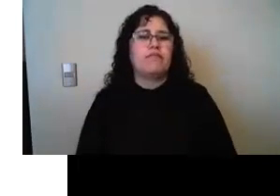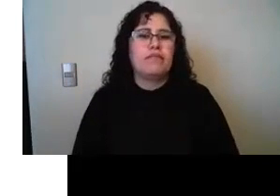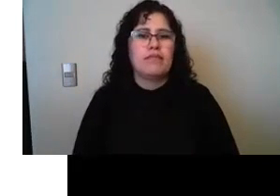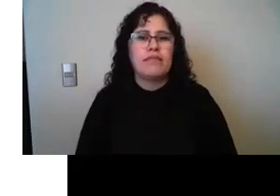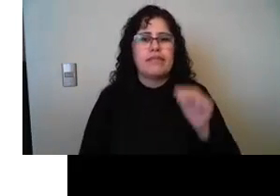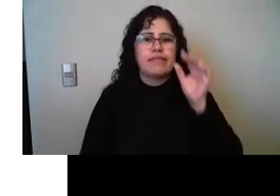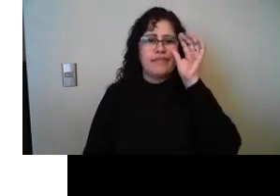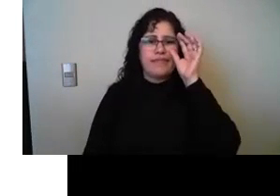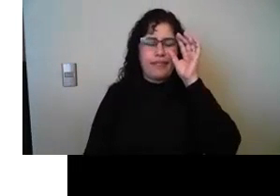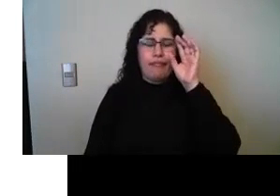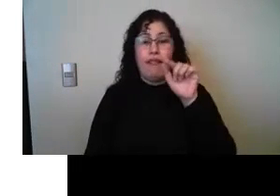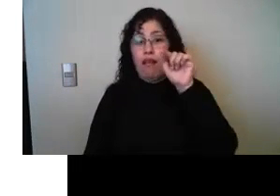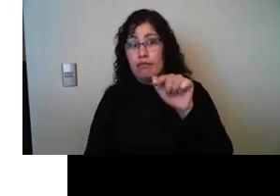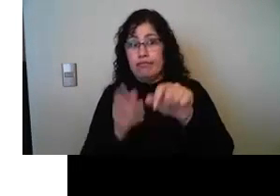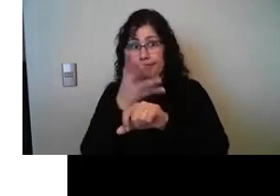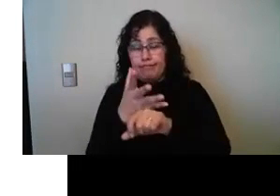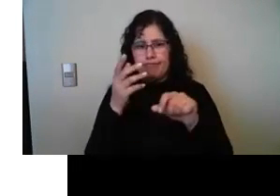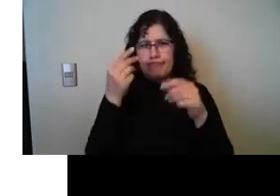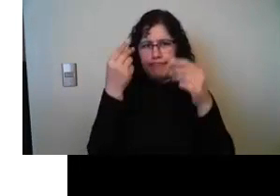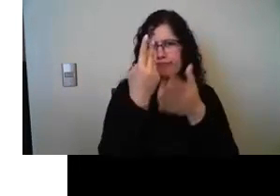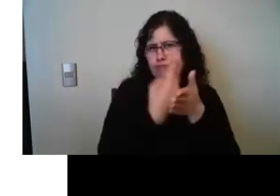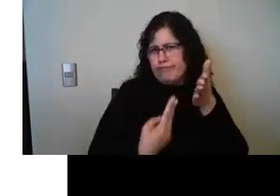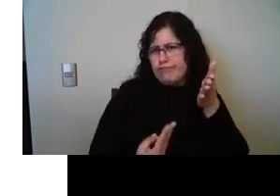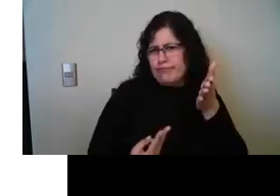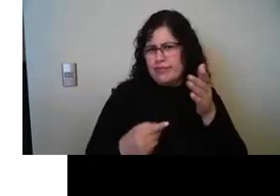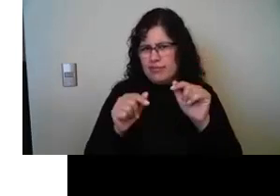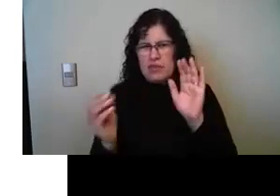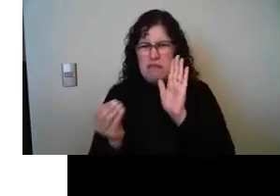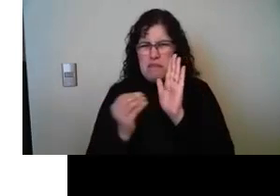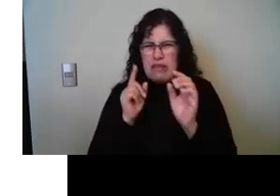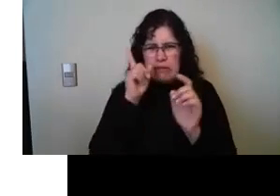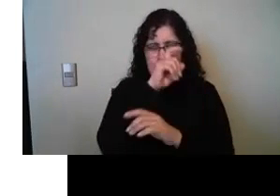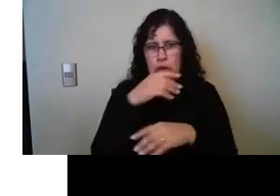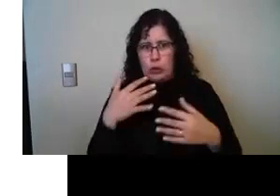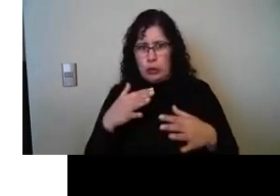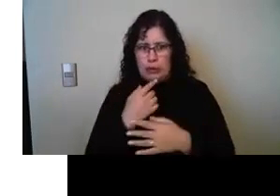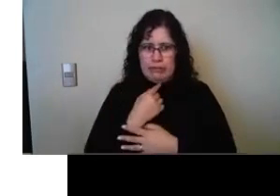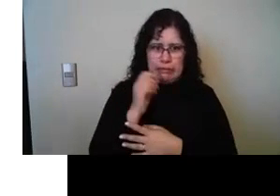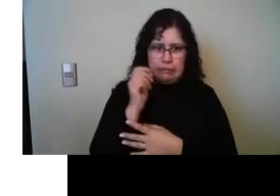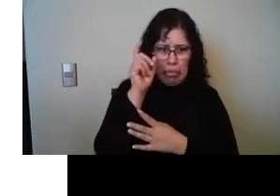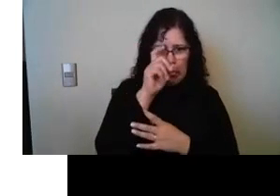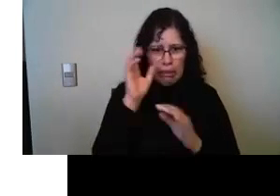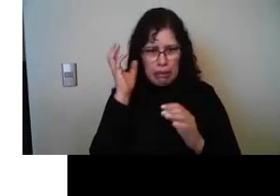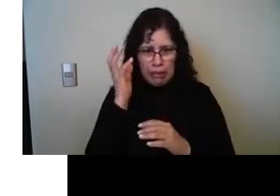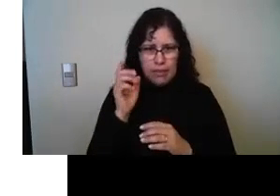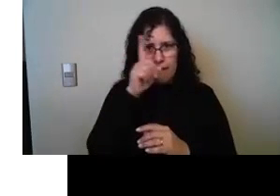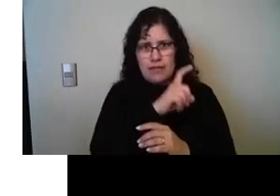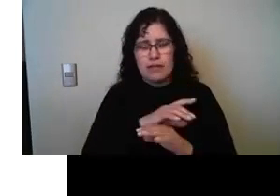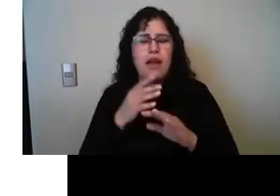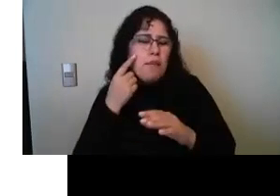Bueno, aquí hay un esquema que quizás se vea un poquito más complejo, pero es una vista posterior de un